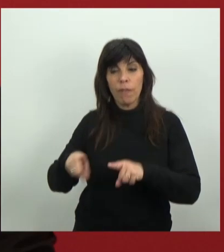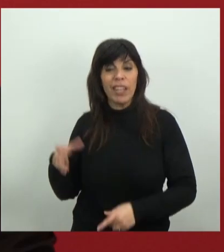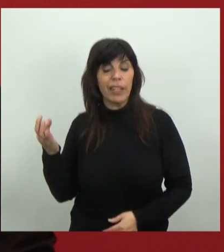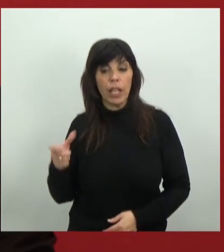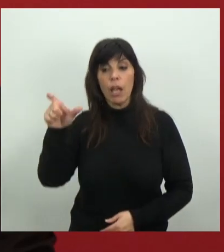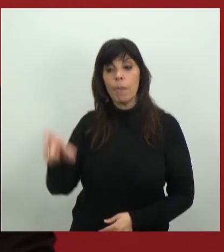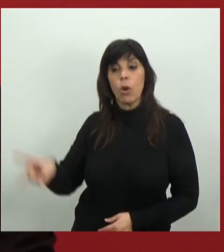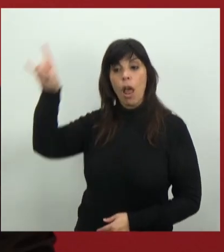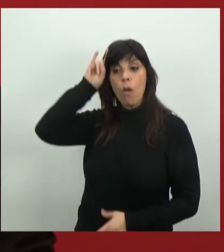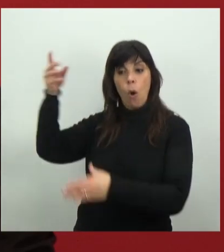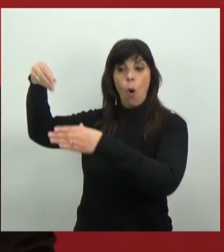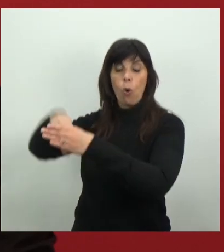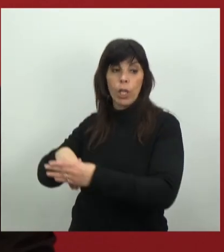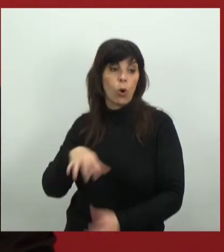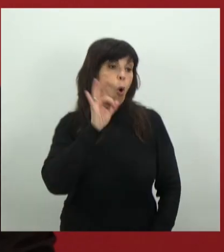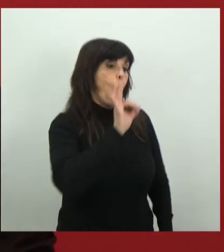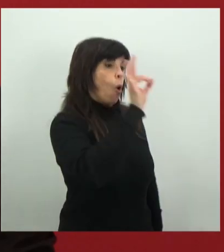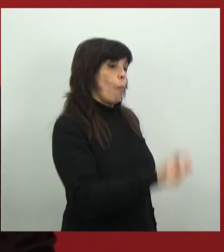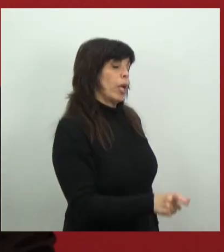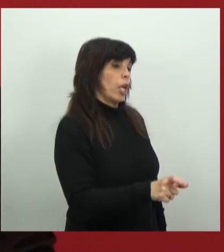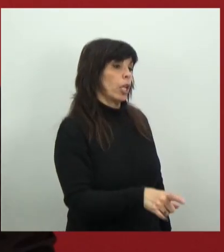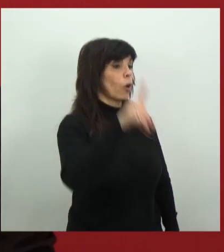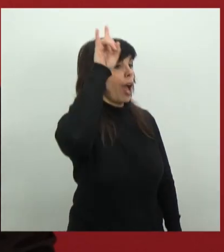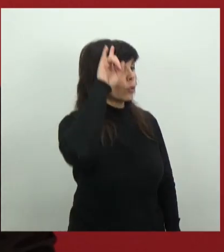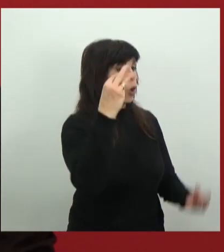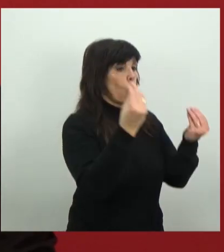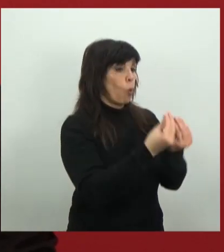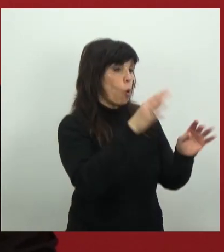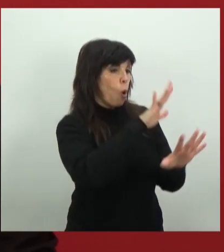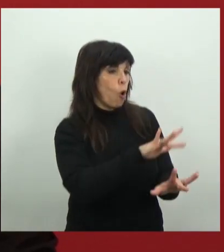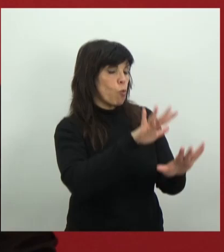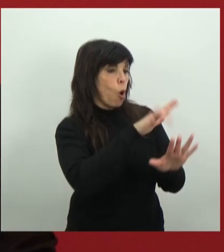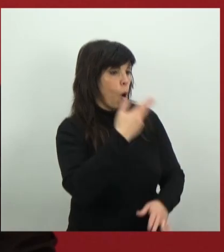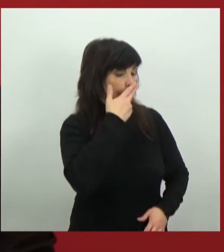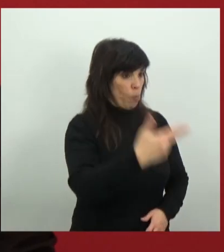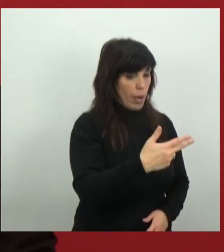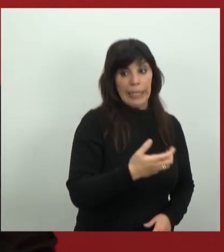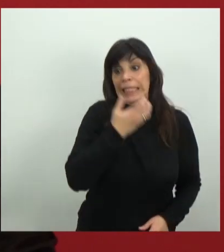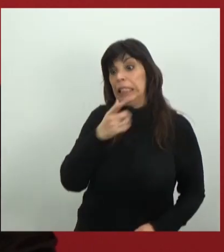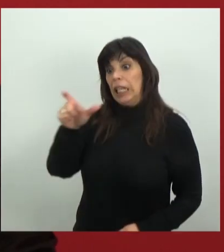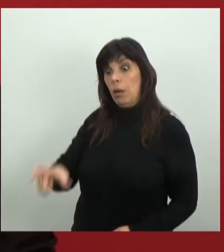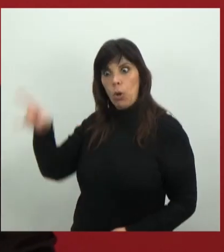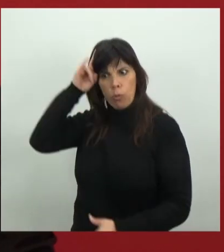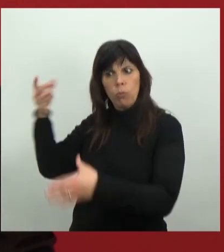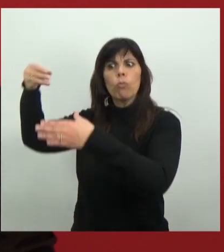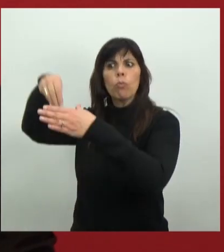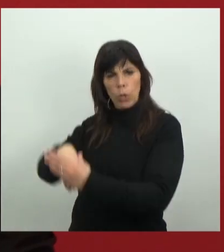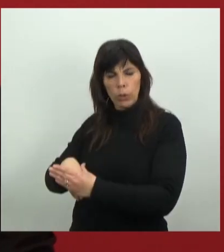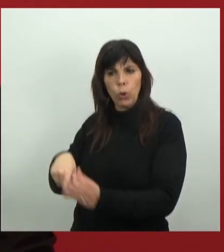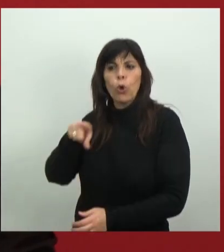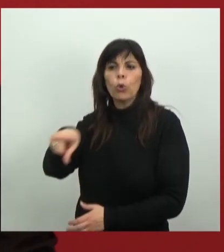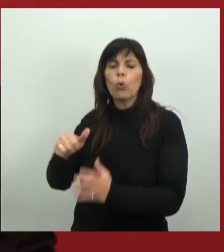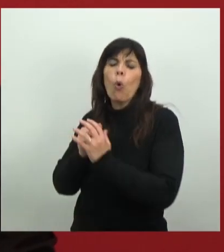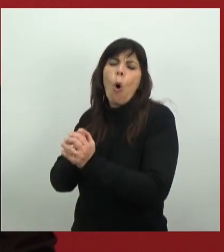poseído, no hay solo que orar por el poseído, sino por toda la familia también, porque de alguna forma, algunas veces,